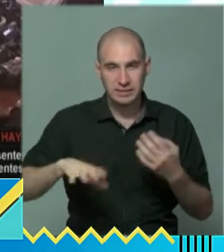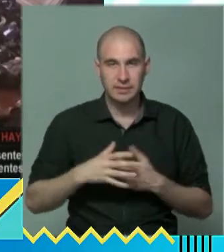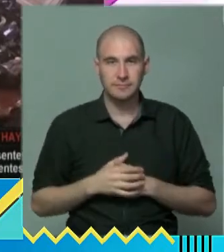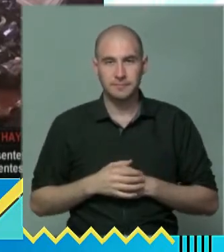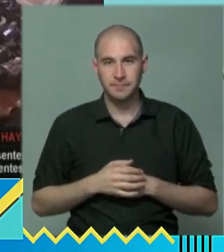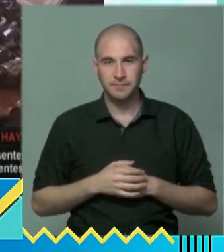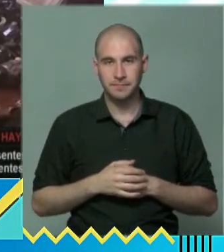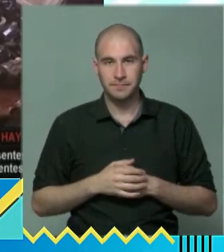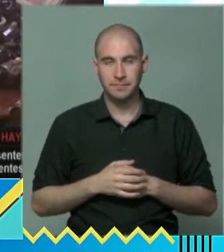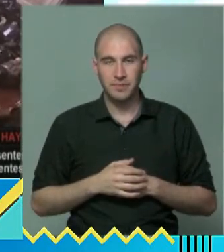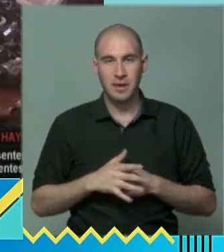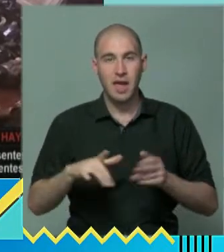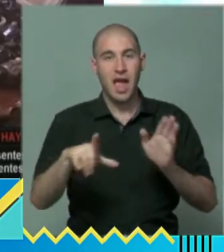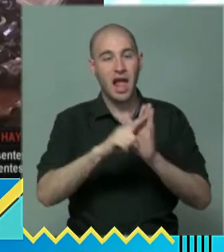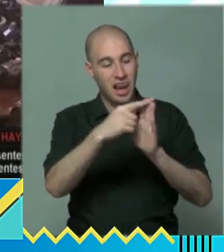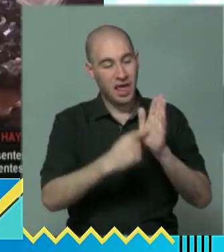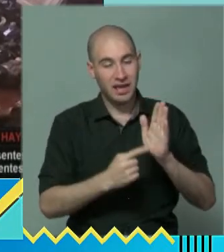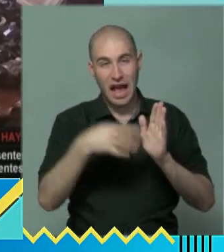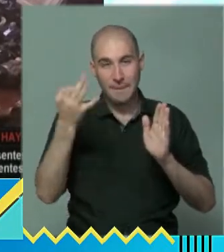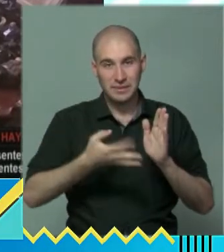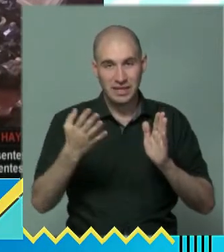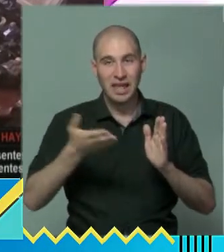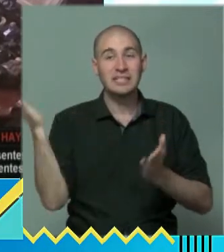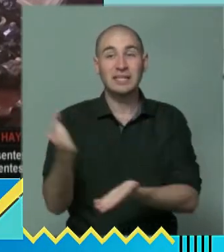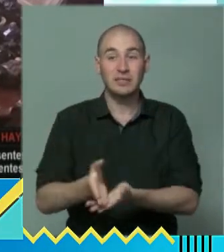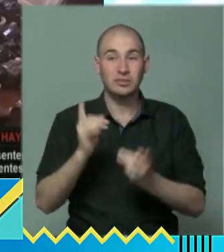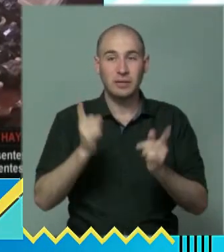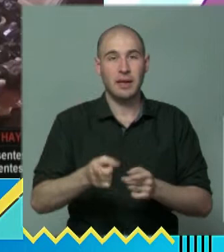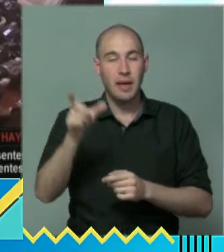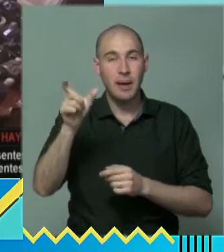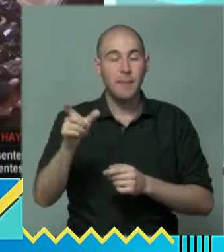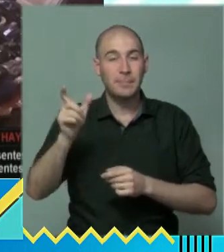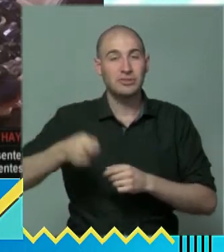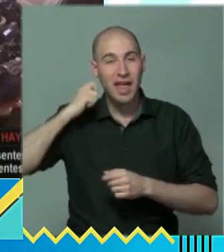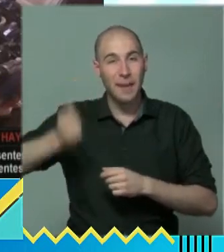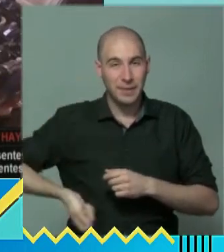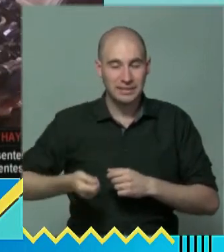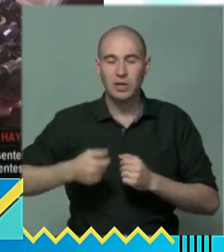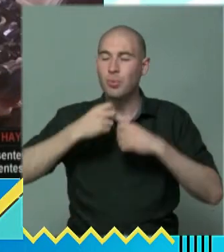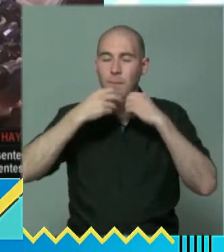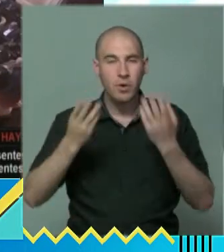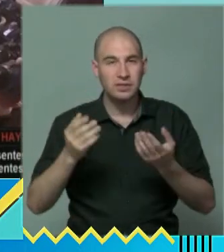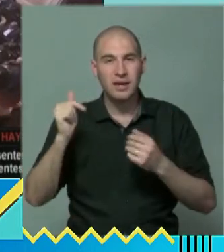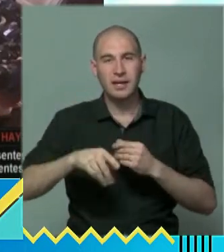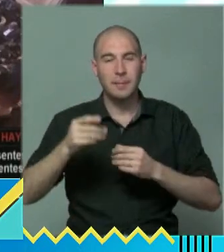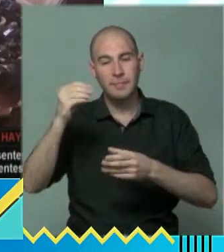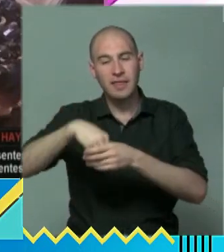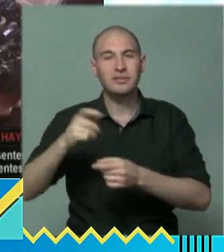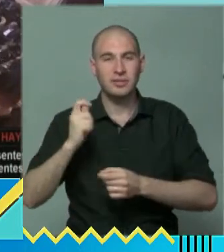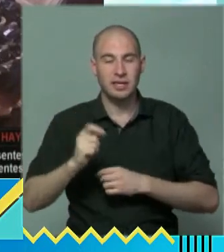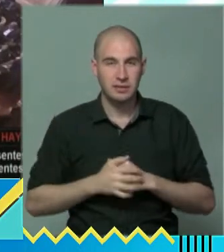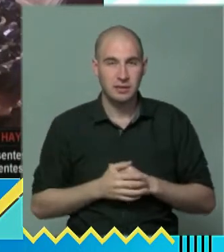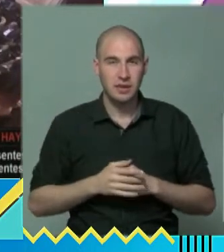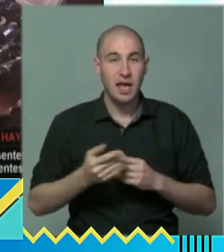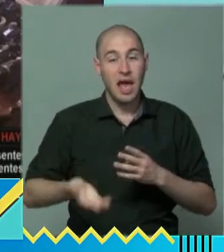que estas normas especiales sancionan también a la persona jurídica independientemente de sus miembros. Es decir, están